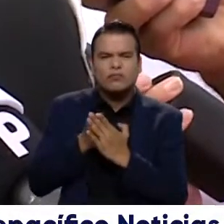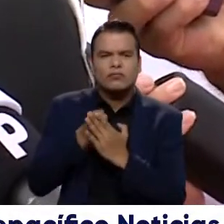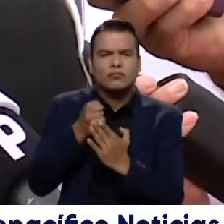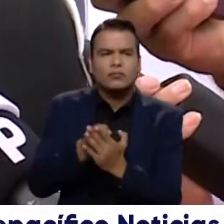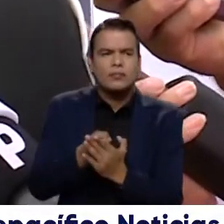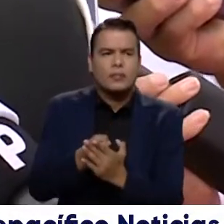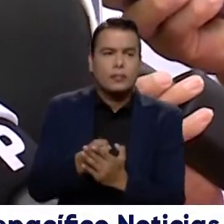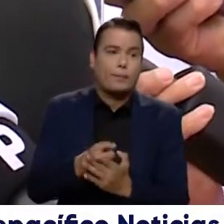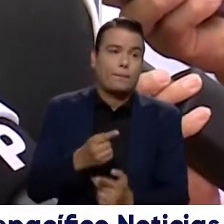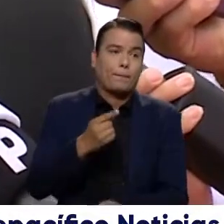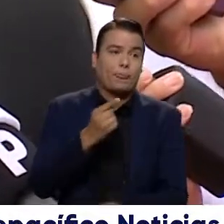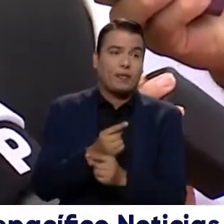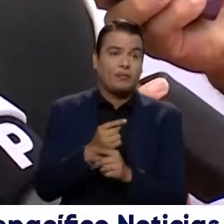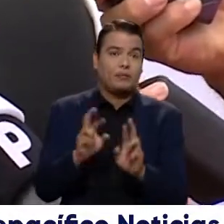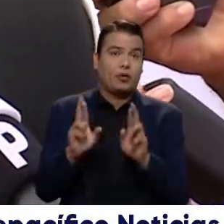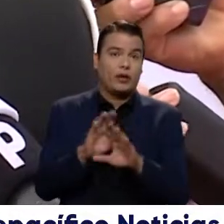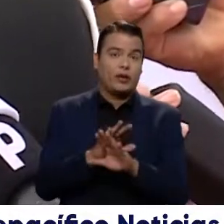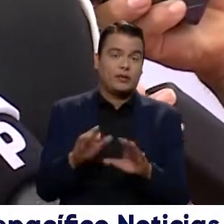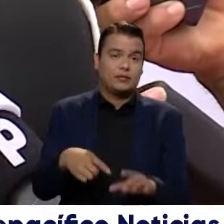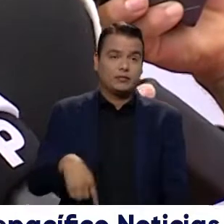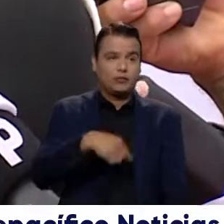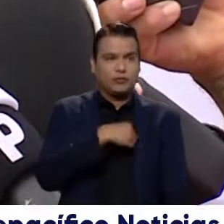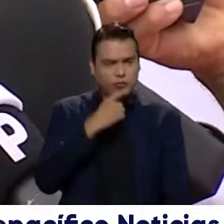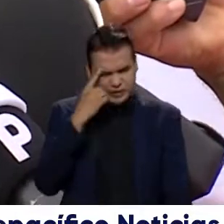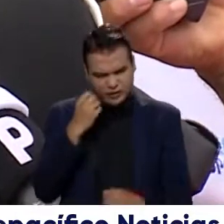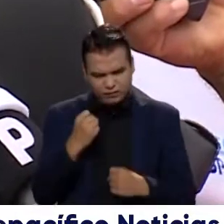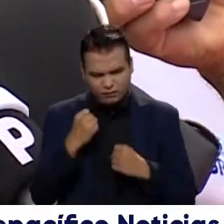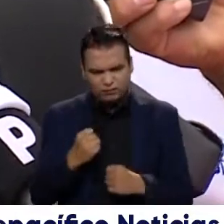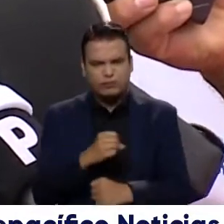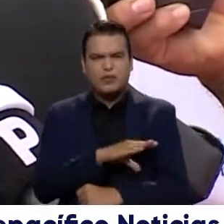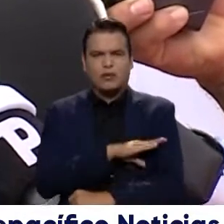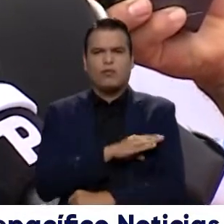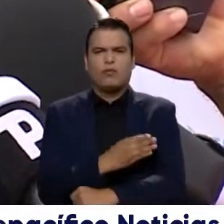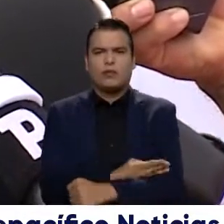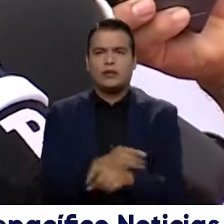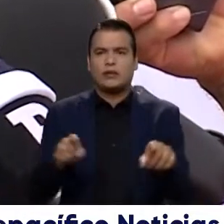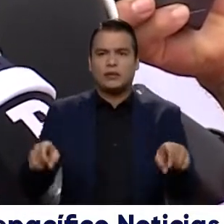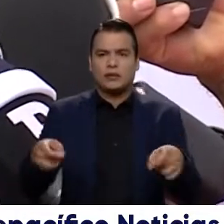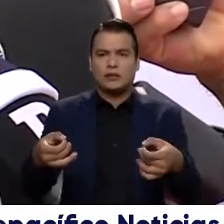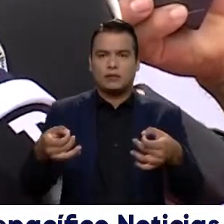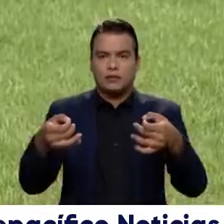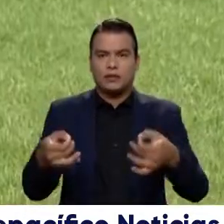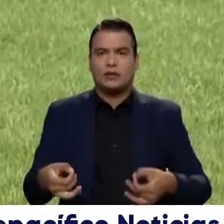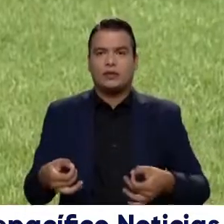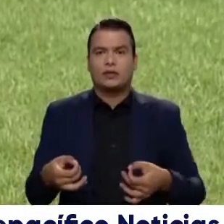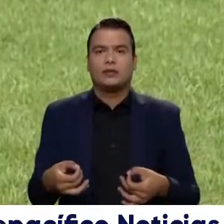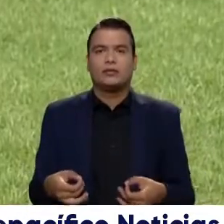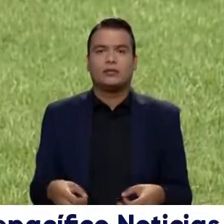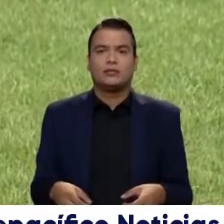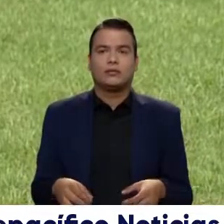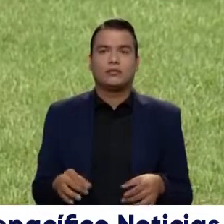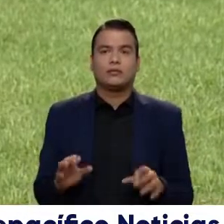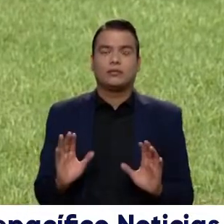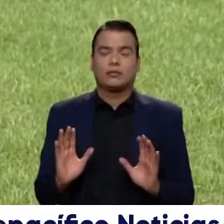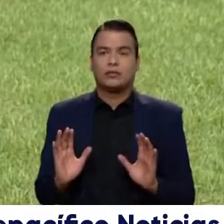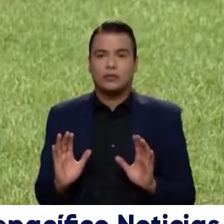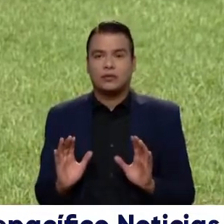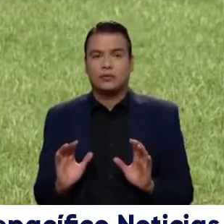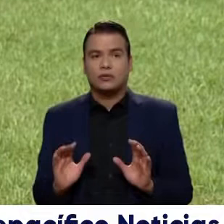idea es que cada vez estemos más fortalecidos, tanto en lo futbolístico como en lo